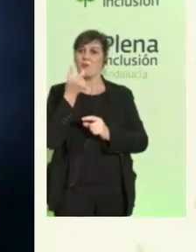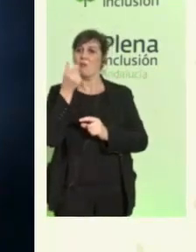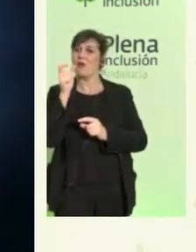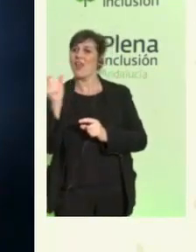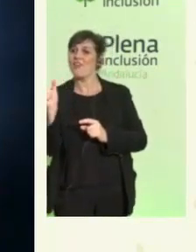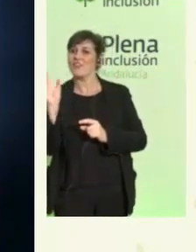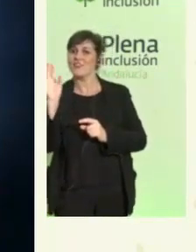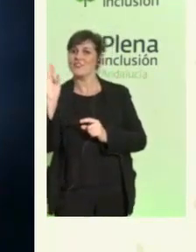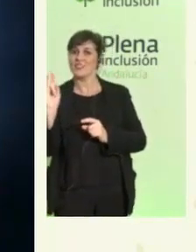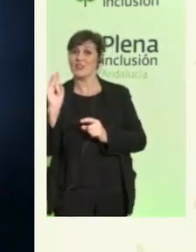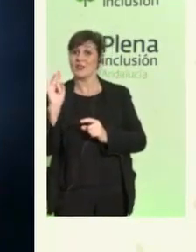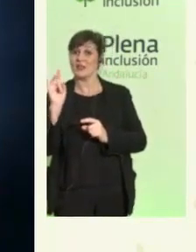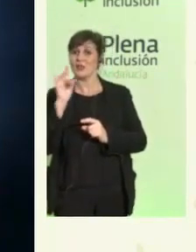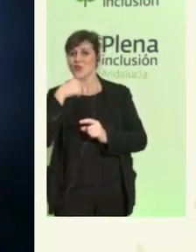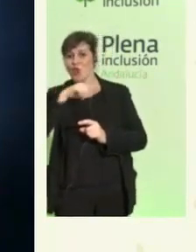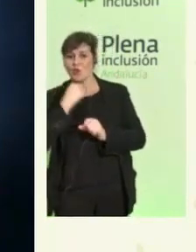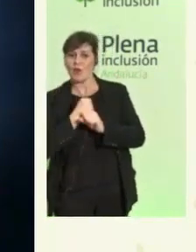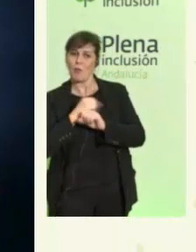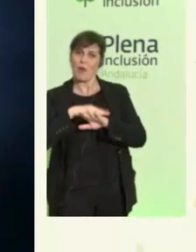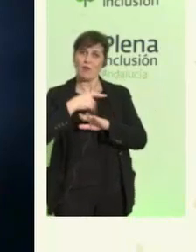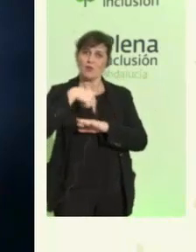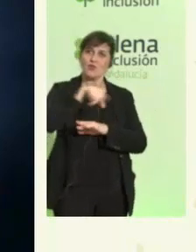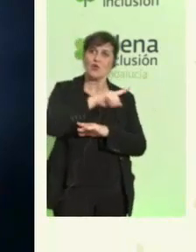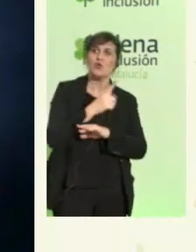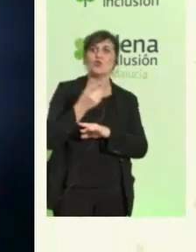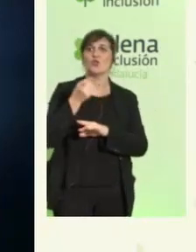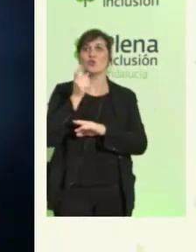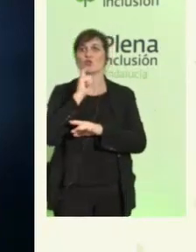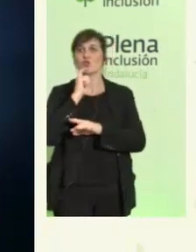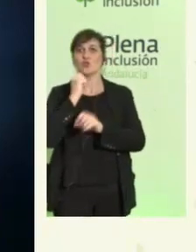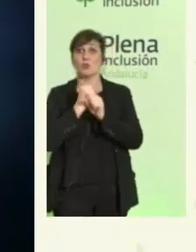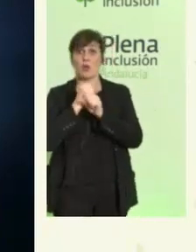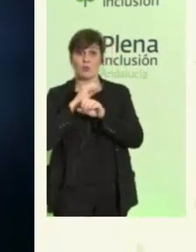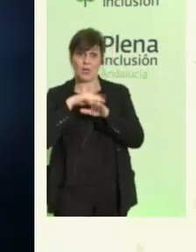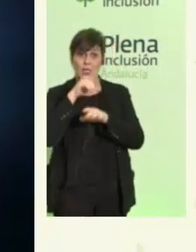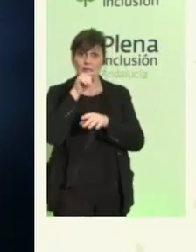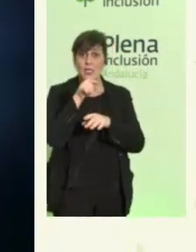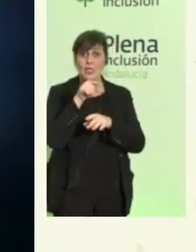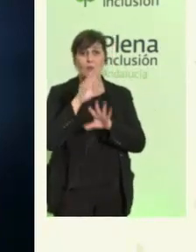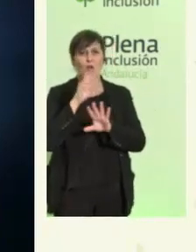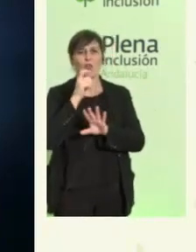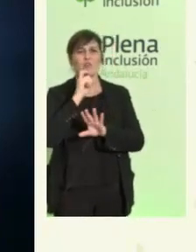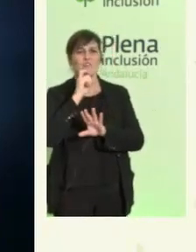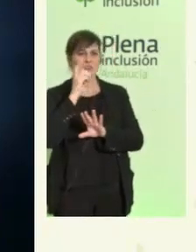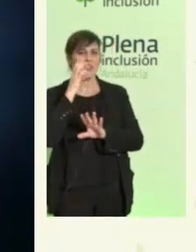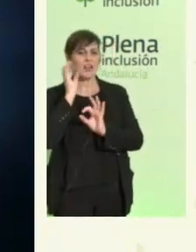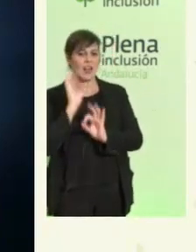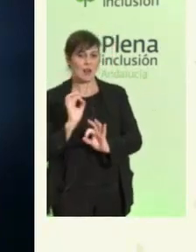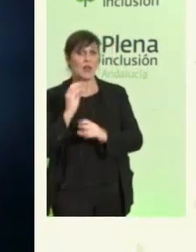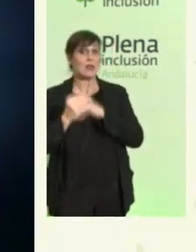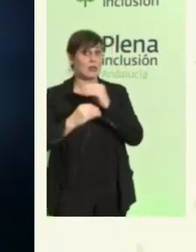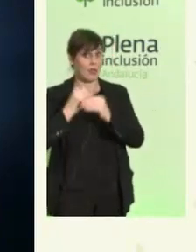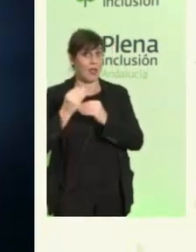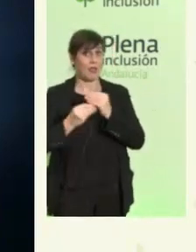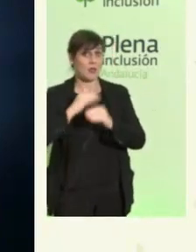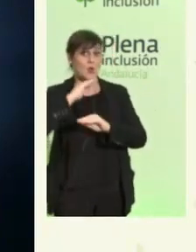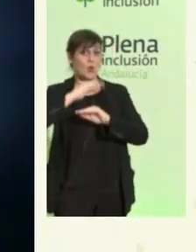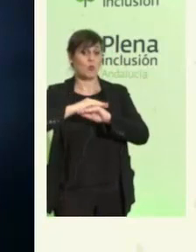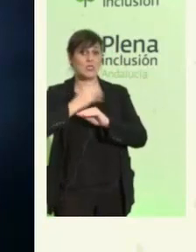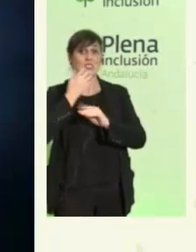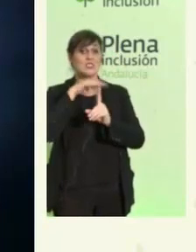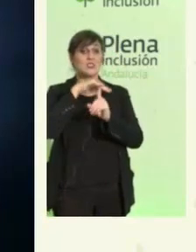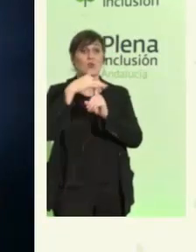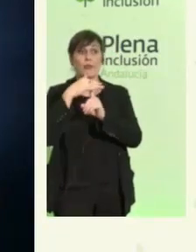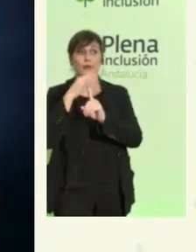decir las cosas que trabajamos para vosotros o trabajamos para ti, pero es difícil ponerlo en práctica cuando la situación se pone